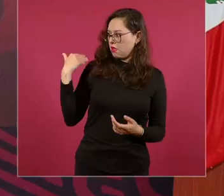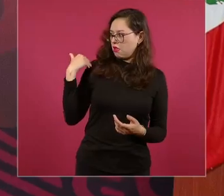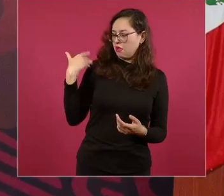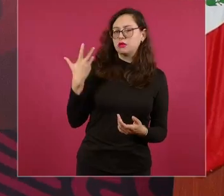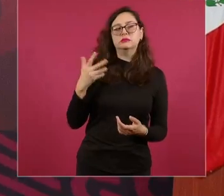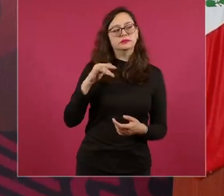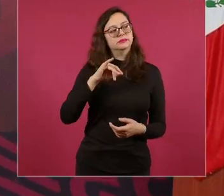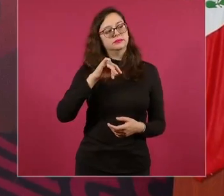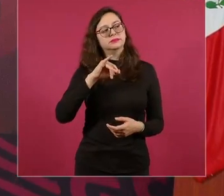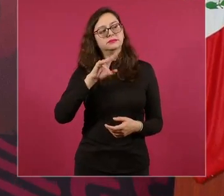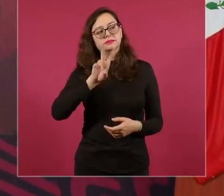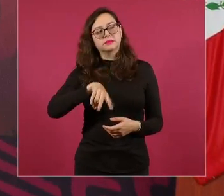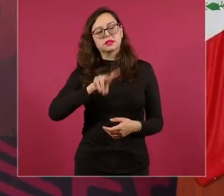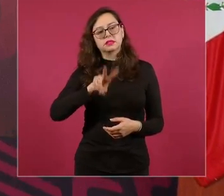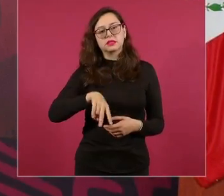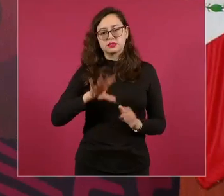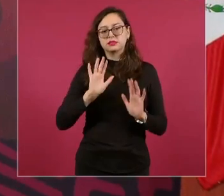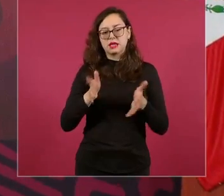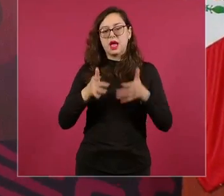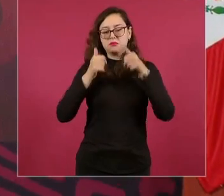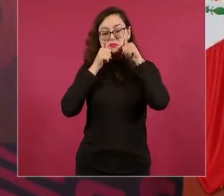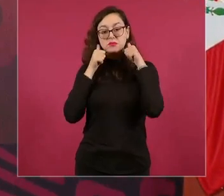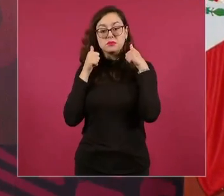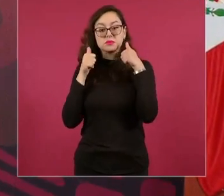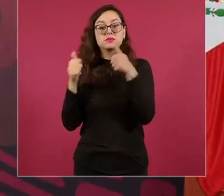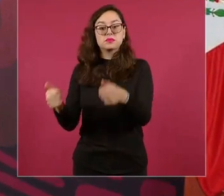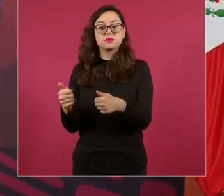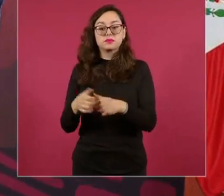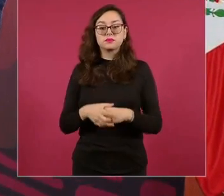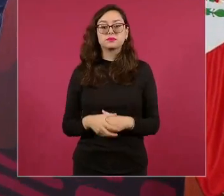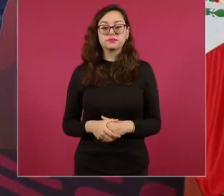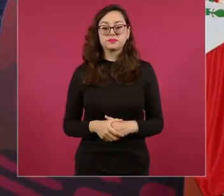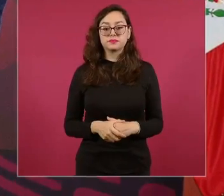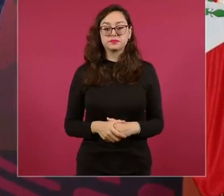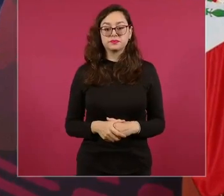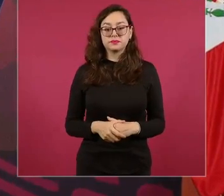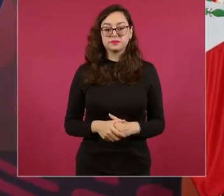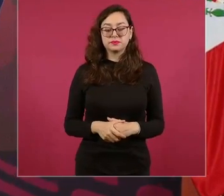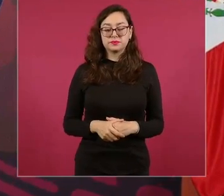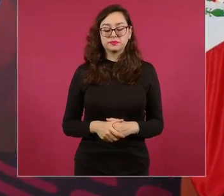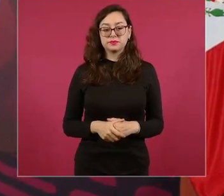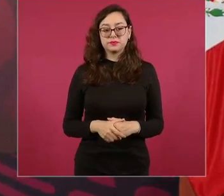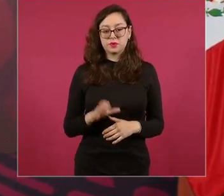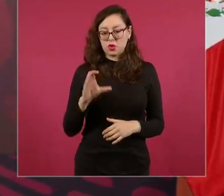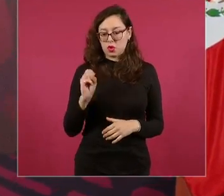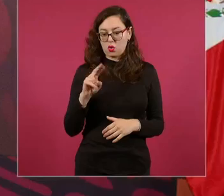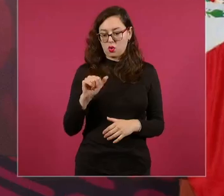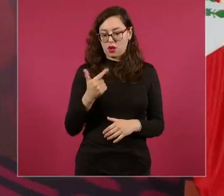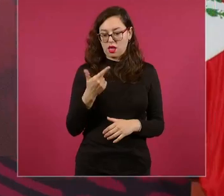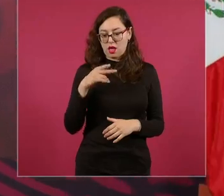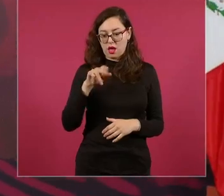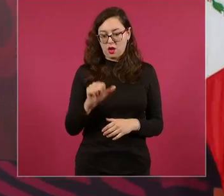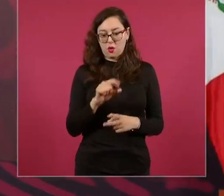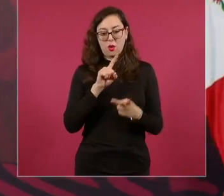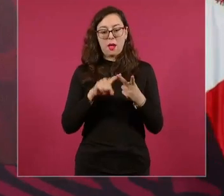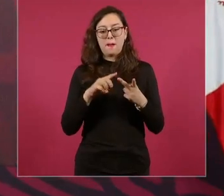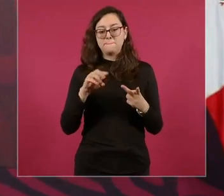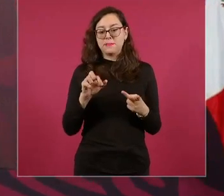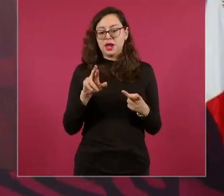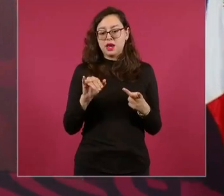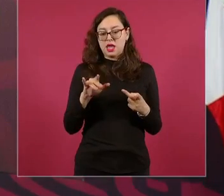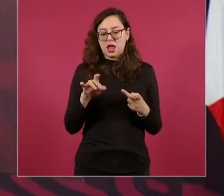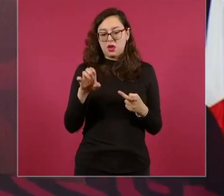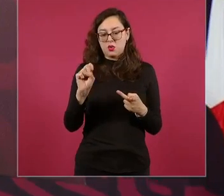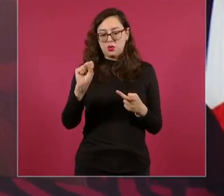algo sobre eso ya se está viendo está interviniendo Conagua y María Luisa Alvores